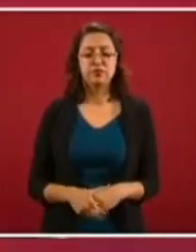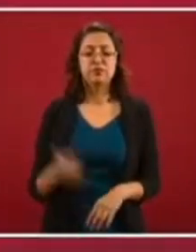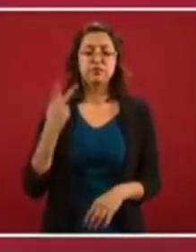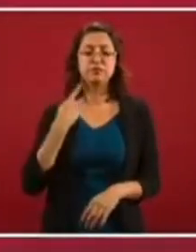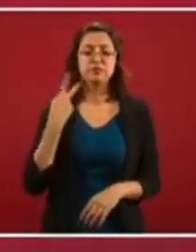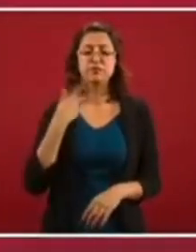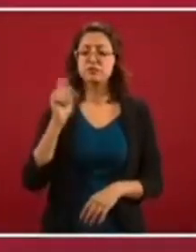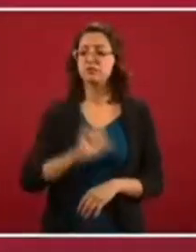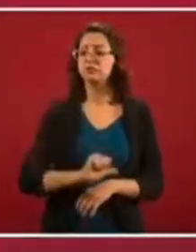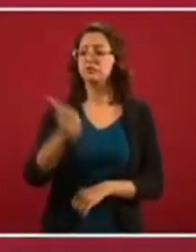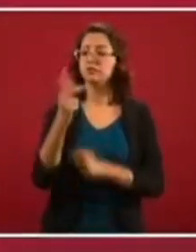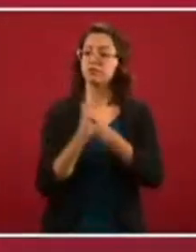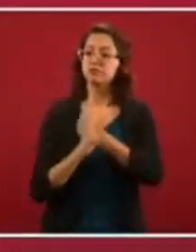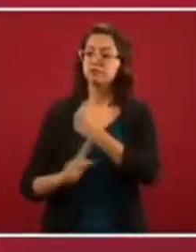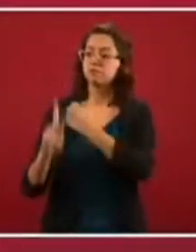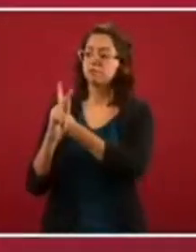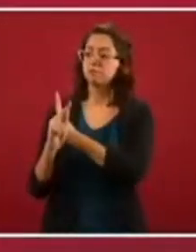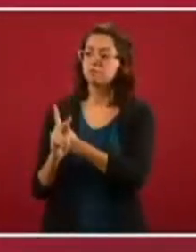política exterior.